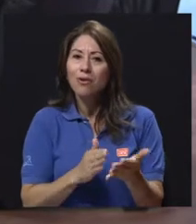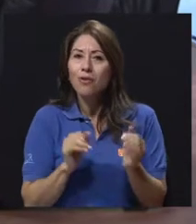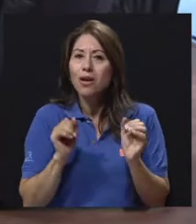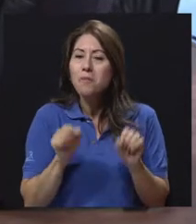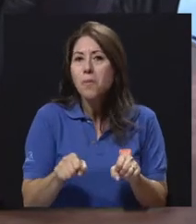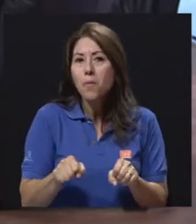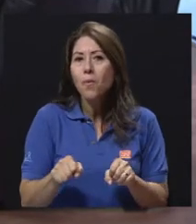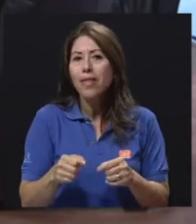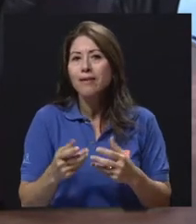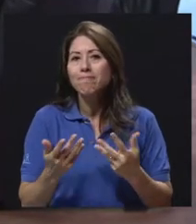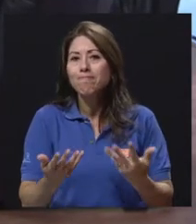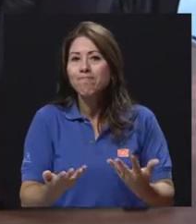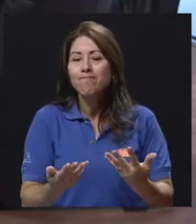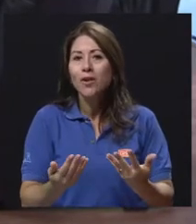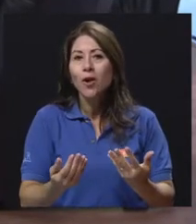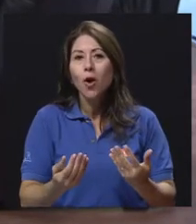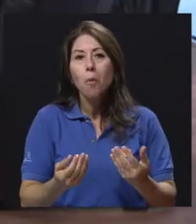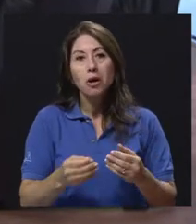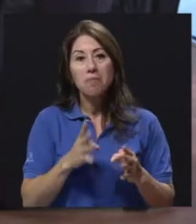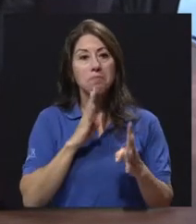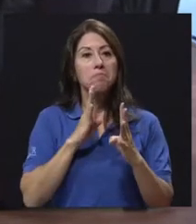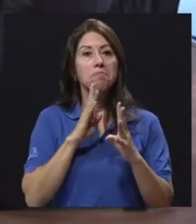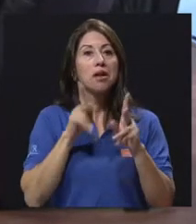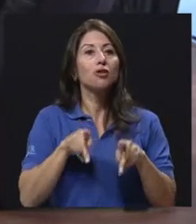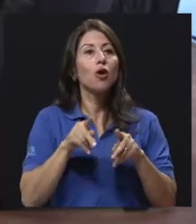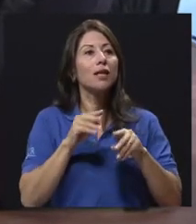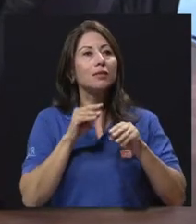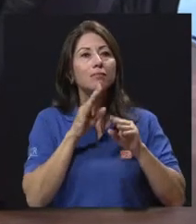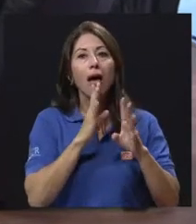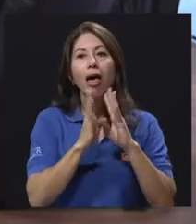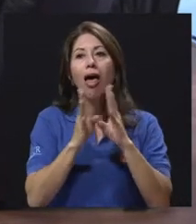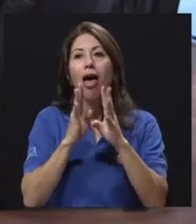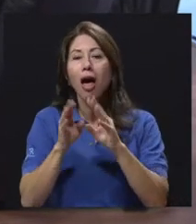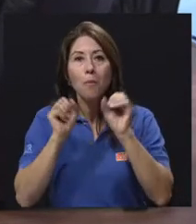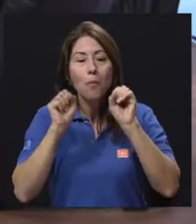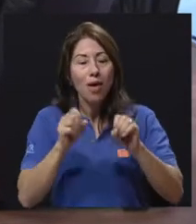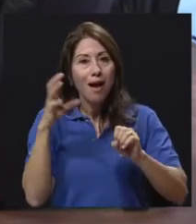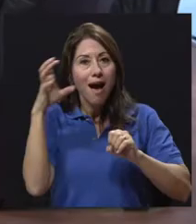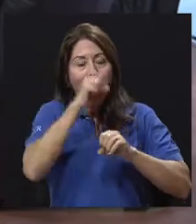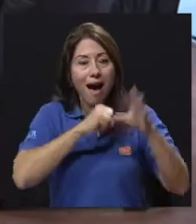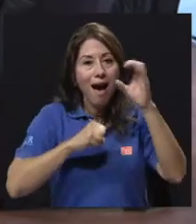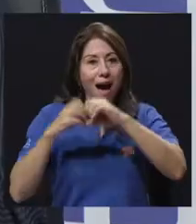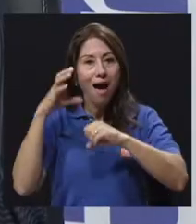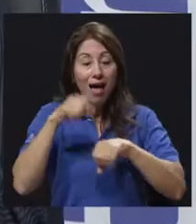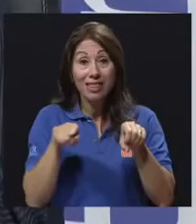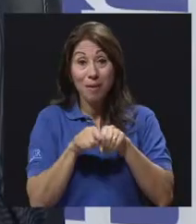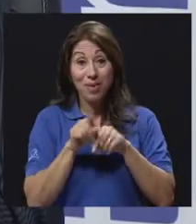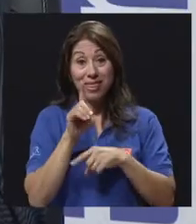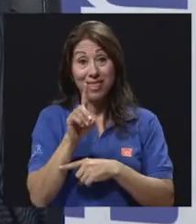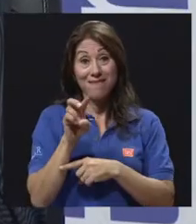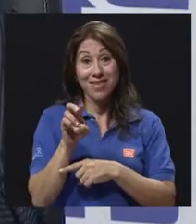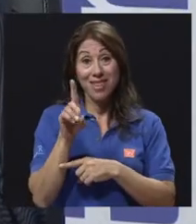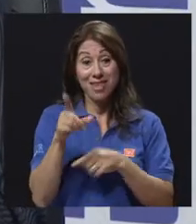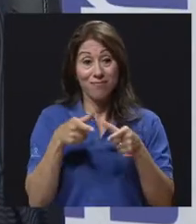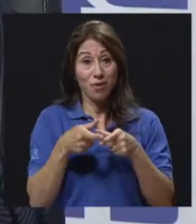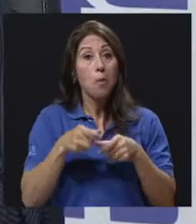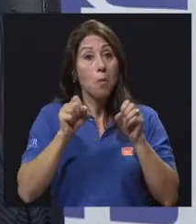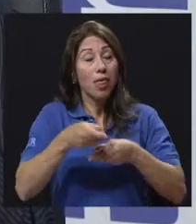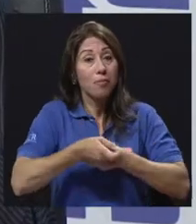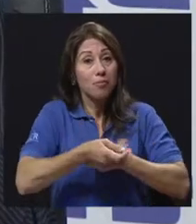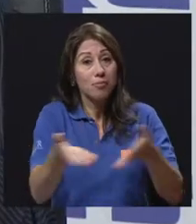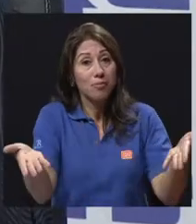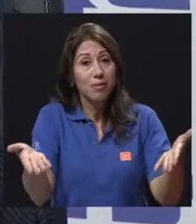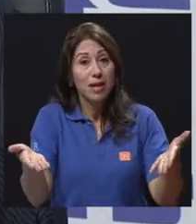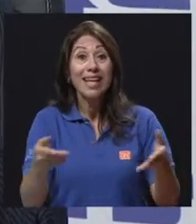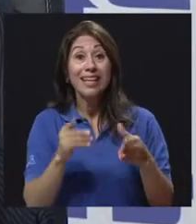pueda distribuirse con el boca a boca y de mano en mano, claro, en el momento en el que tengan DVDs. Estaba pensando que si el documental dura hora y media, ustedes